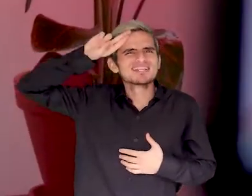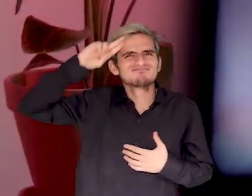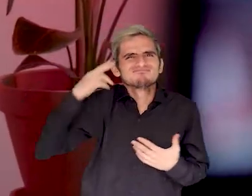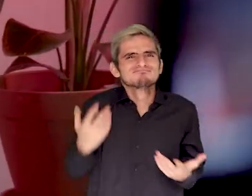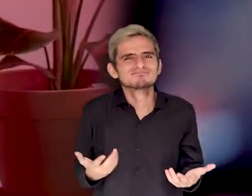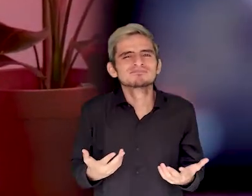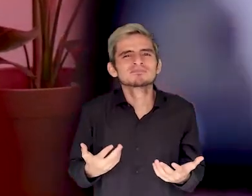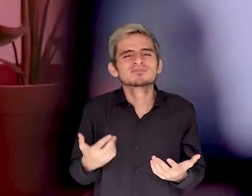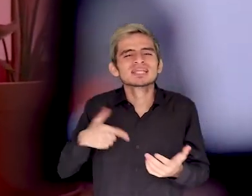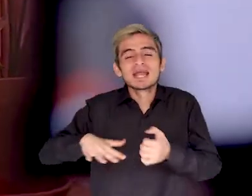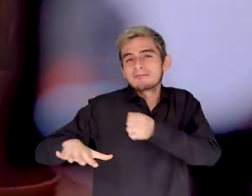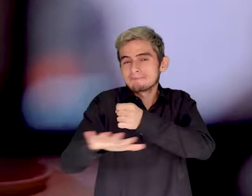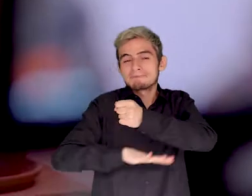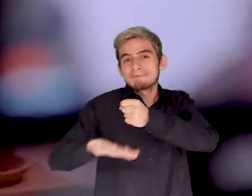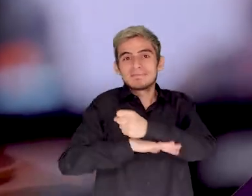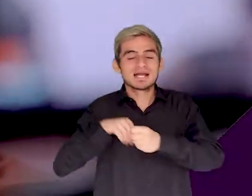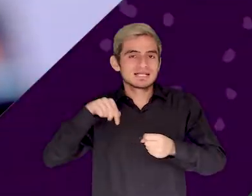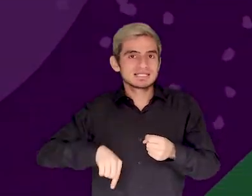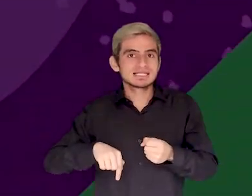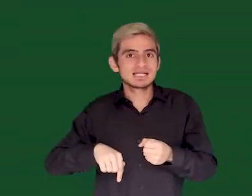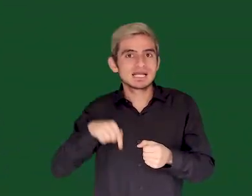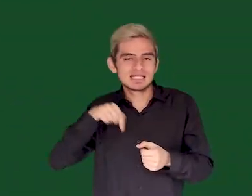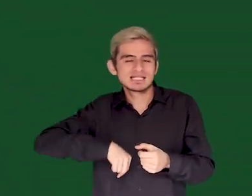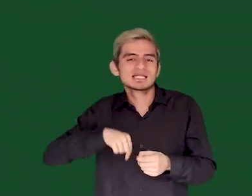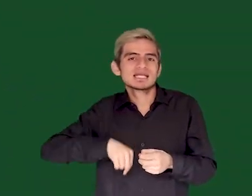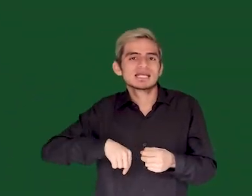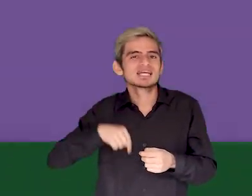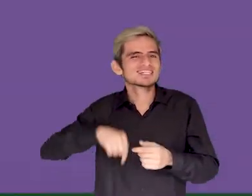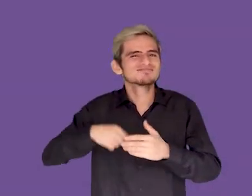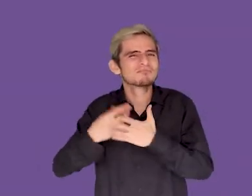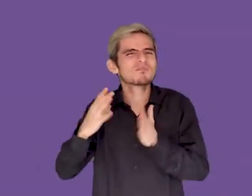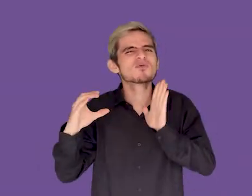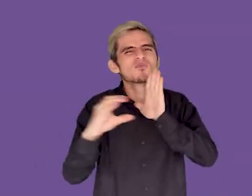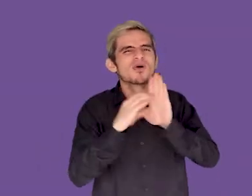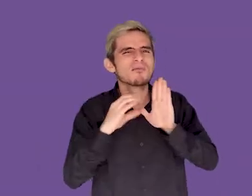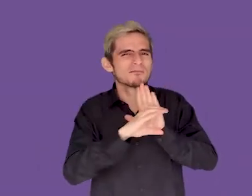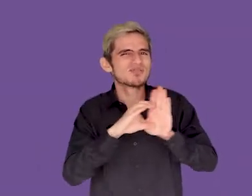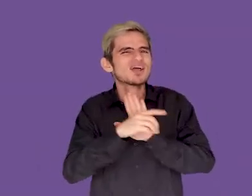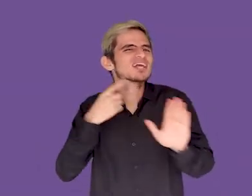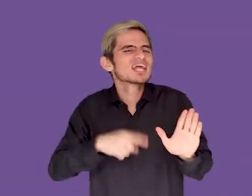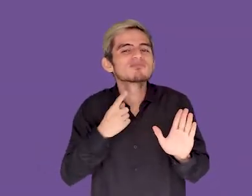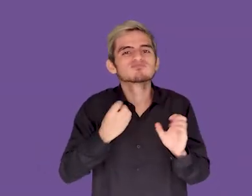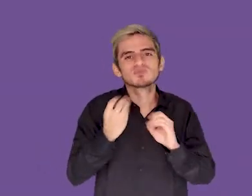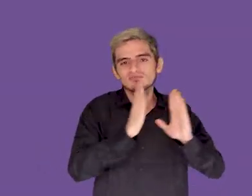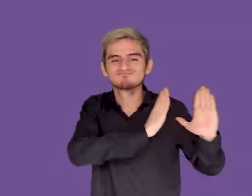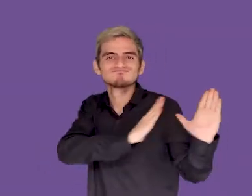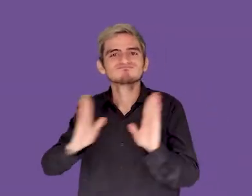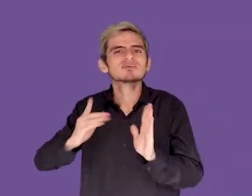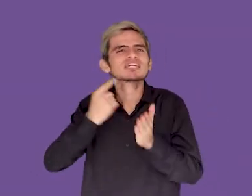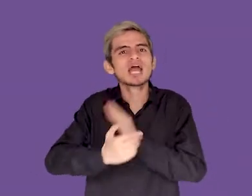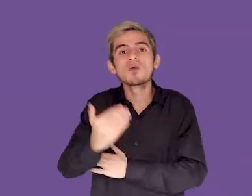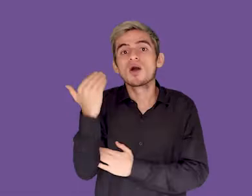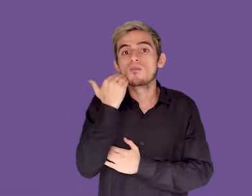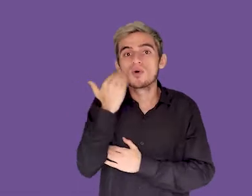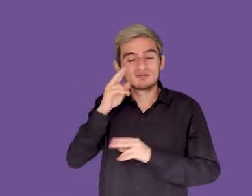empieza. En este capítulo le echaremos un vistazo al guión y la dirección desde la mirada de la mujer.